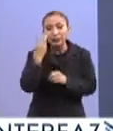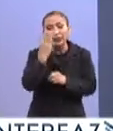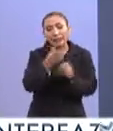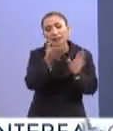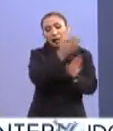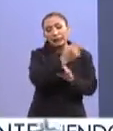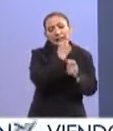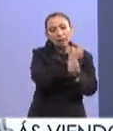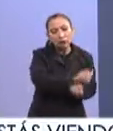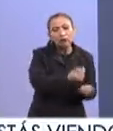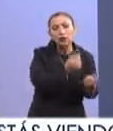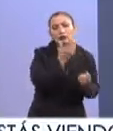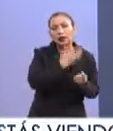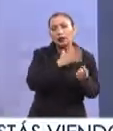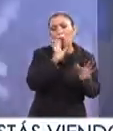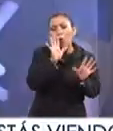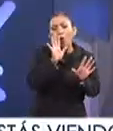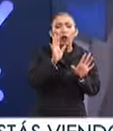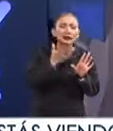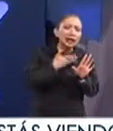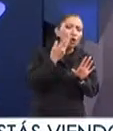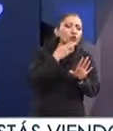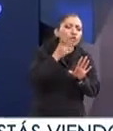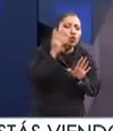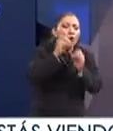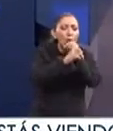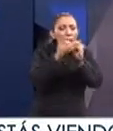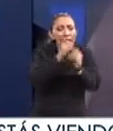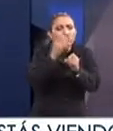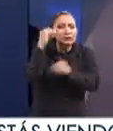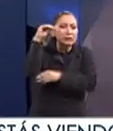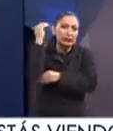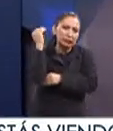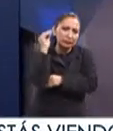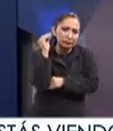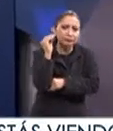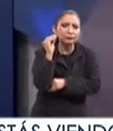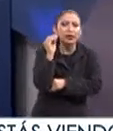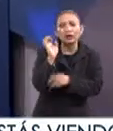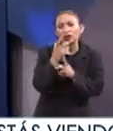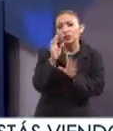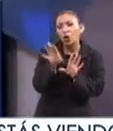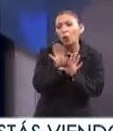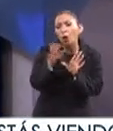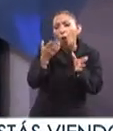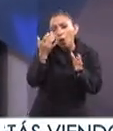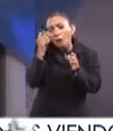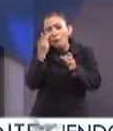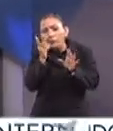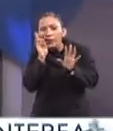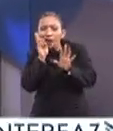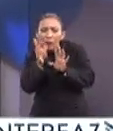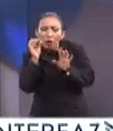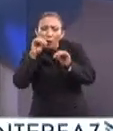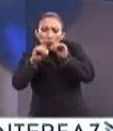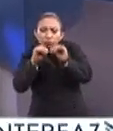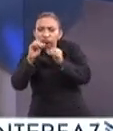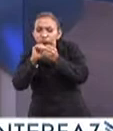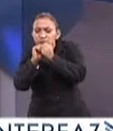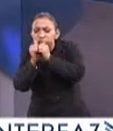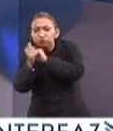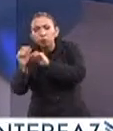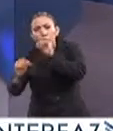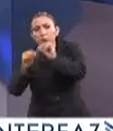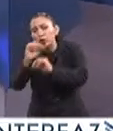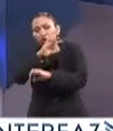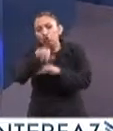que hemos hecho para niños tienen cierto grado de uso de objetos y de títeres. Entonces, más bien es irle encontrando y nos hemos ido formando en la